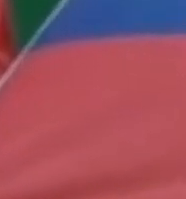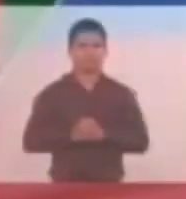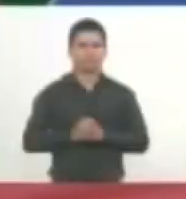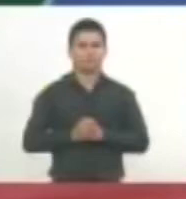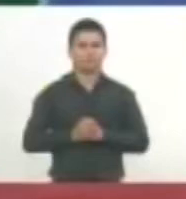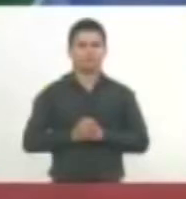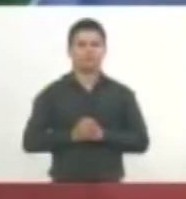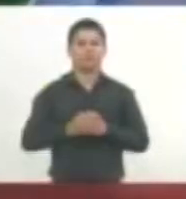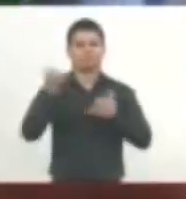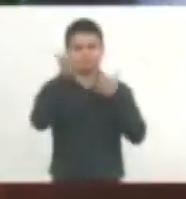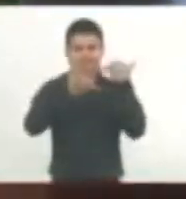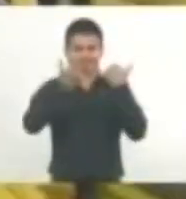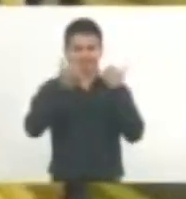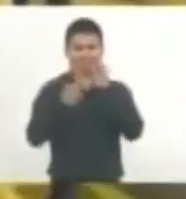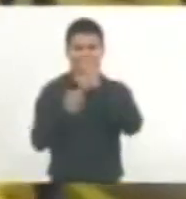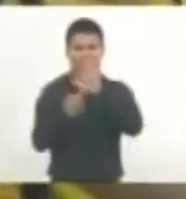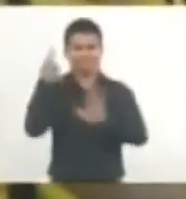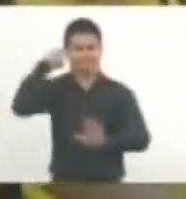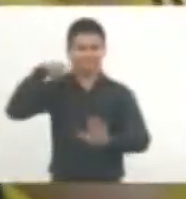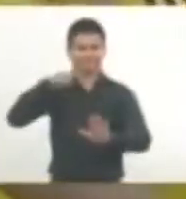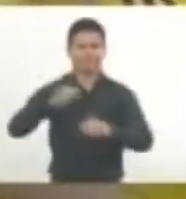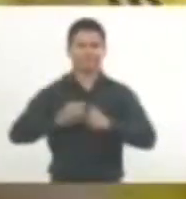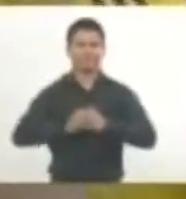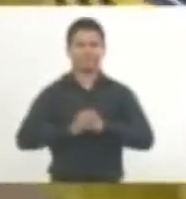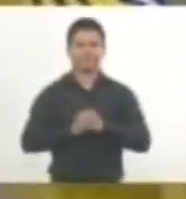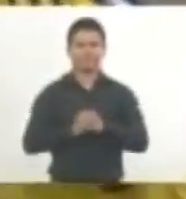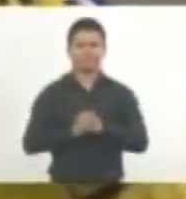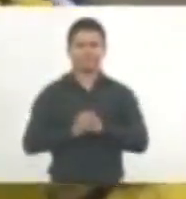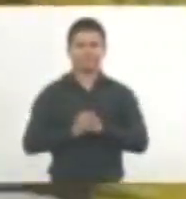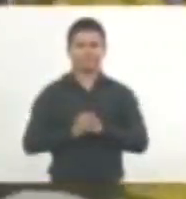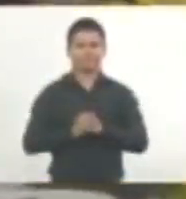Esta es nuestra imagen del día.